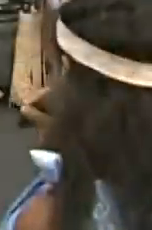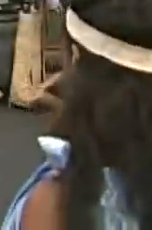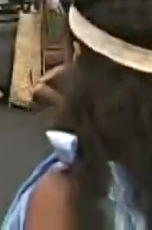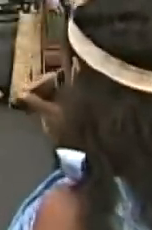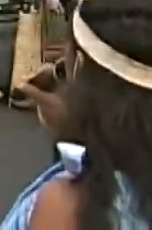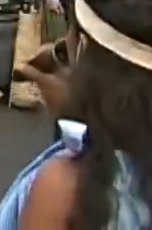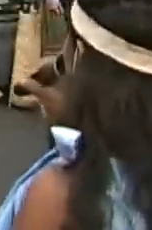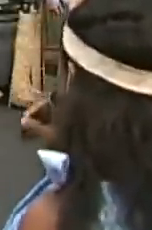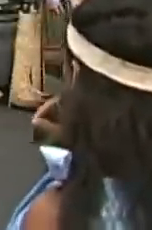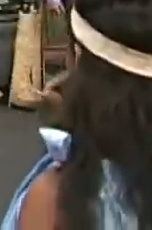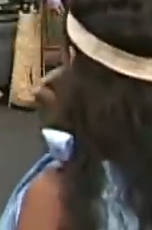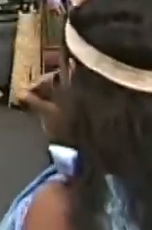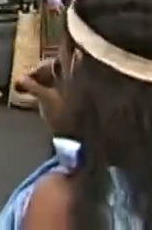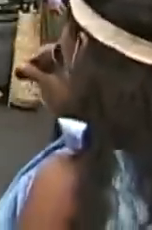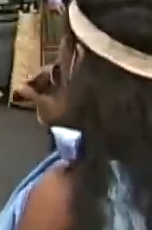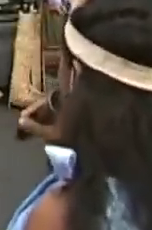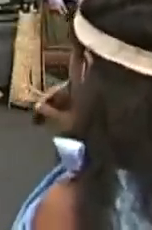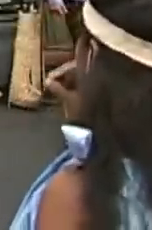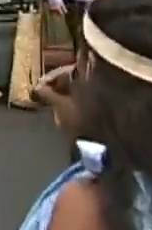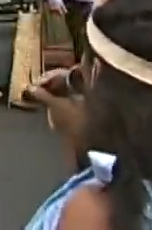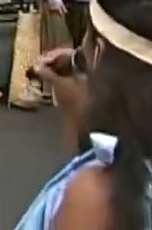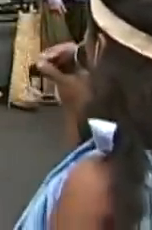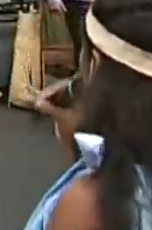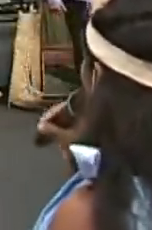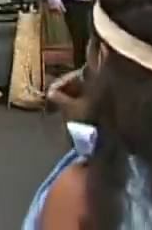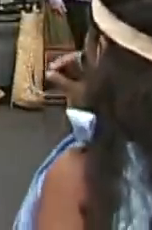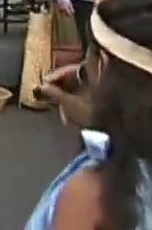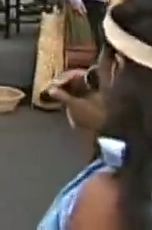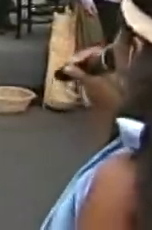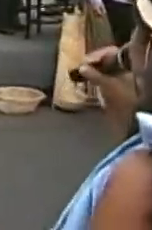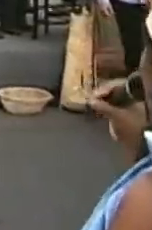Britannio, Tanio, Britannio, Tanio,